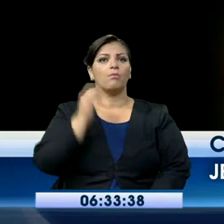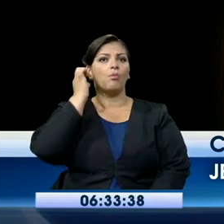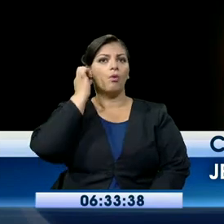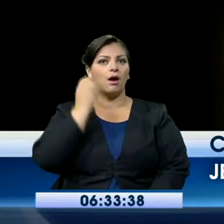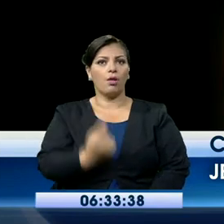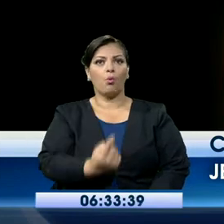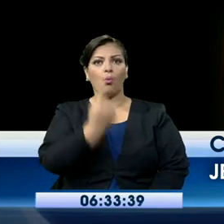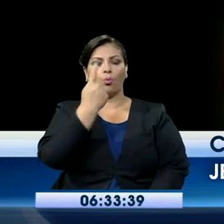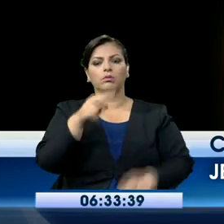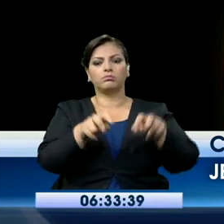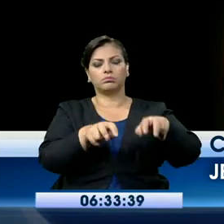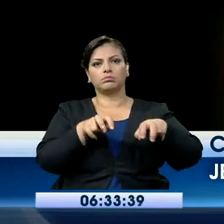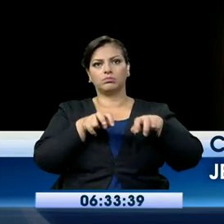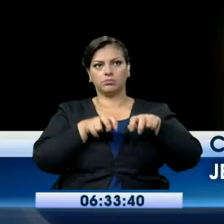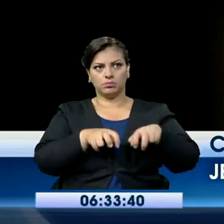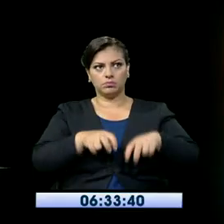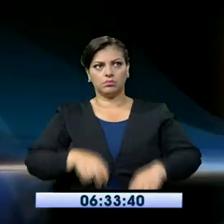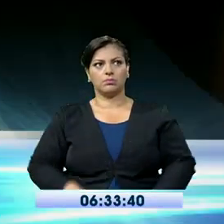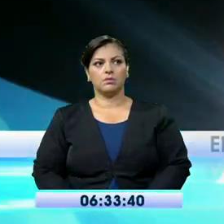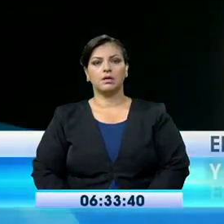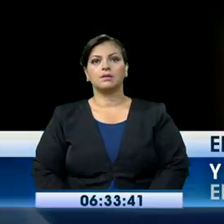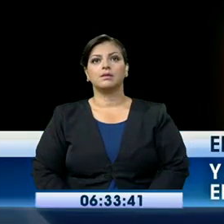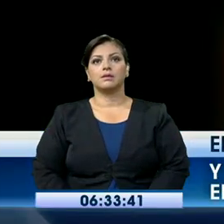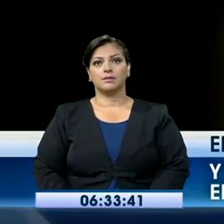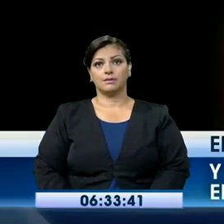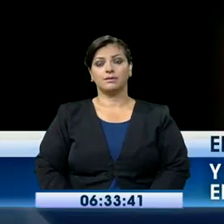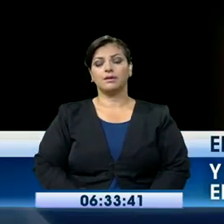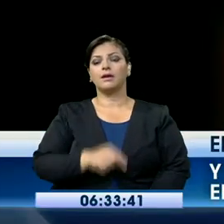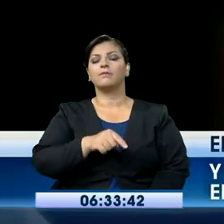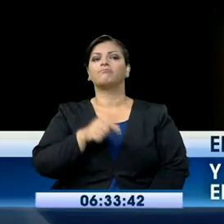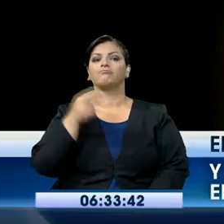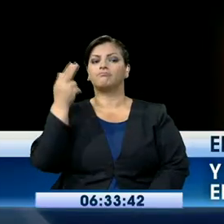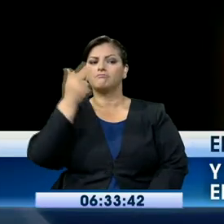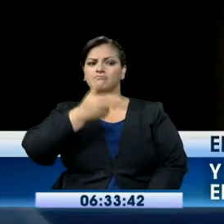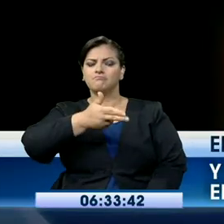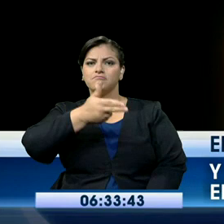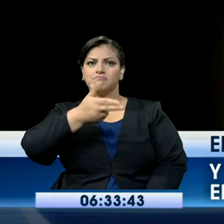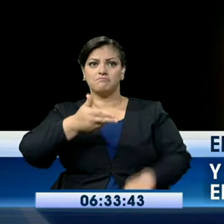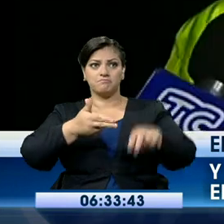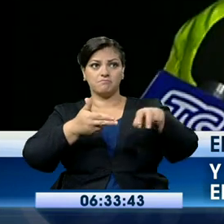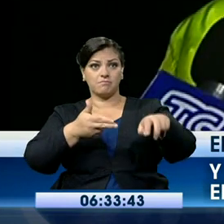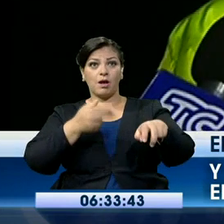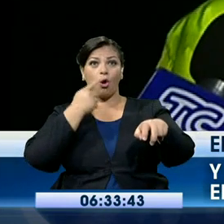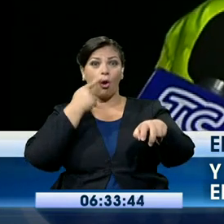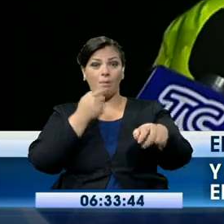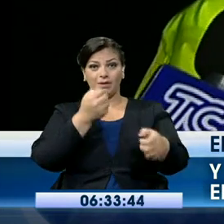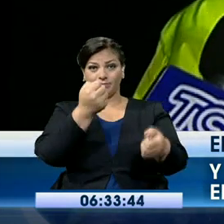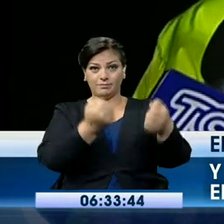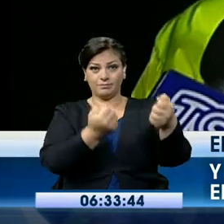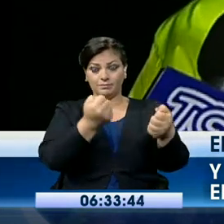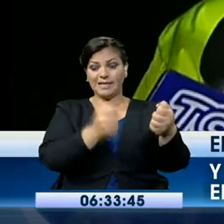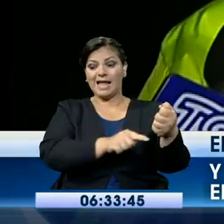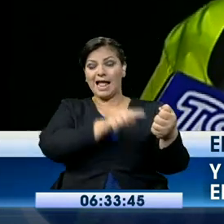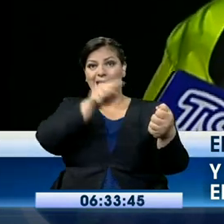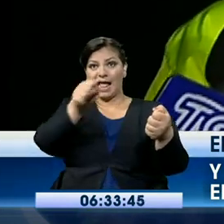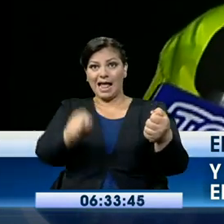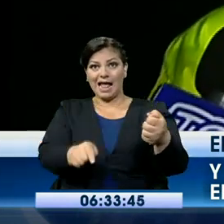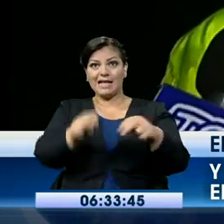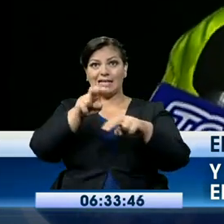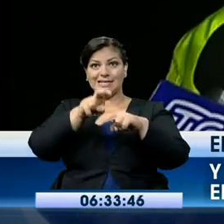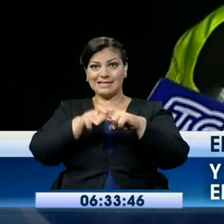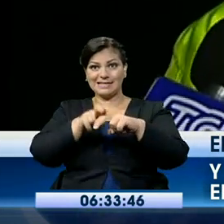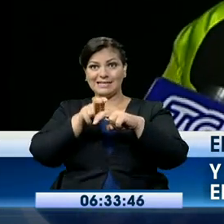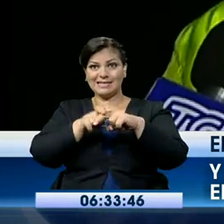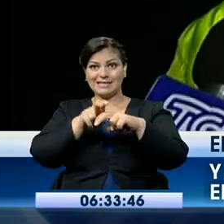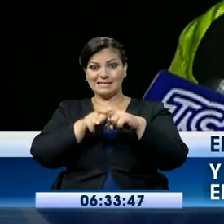víctimas tienen un disparo a la altura del cuello, lo que es el copiloto, y lo que es en el rostro, en la